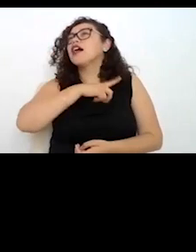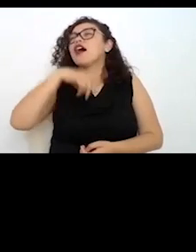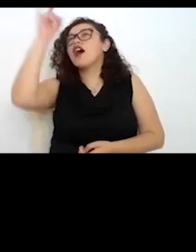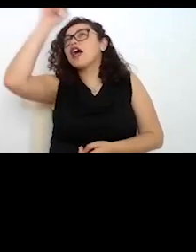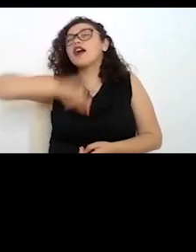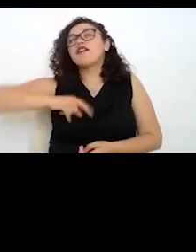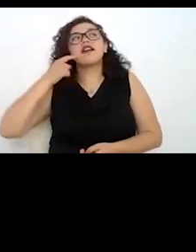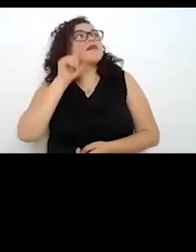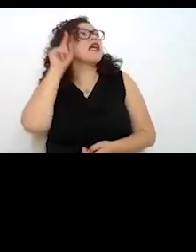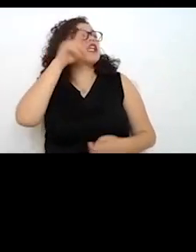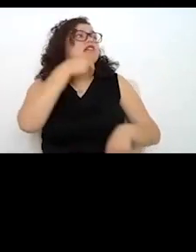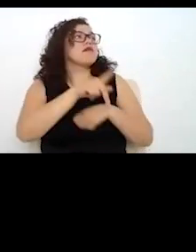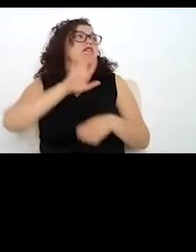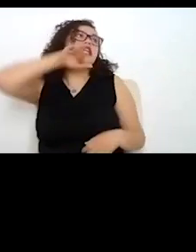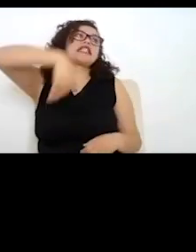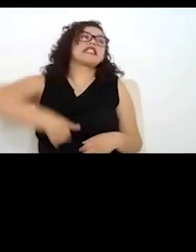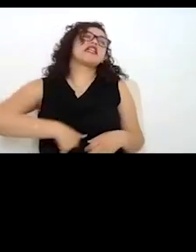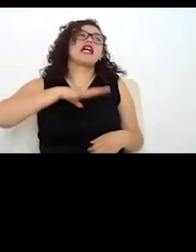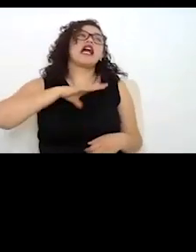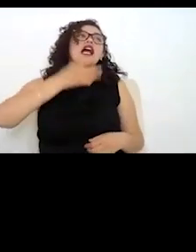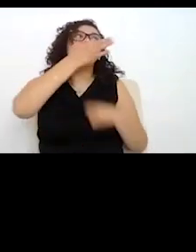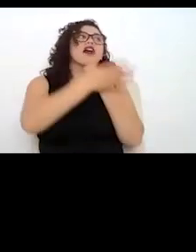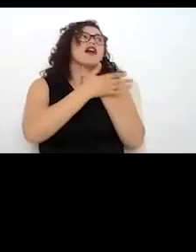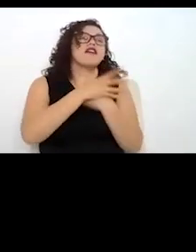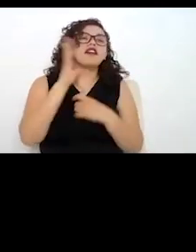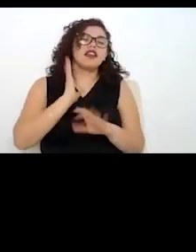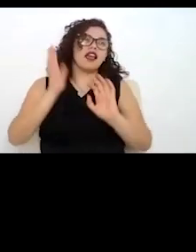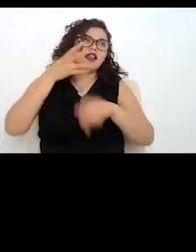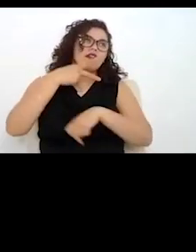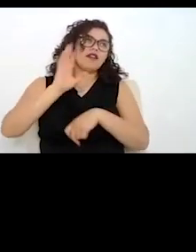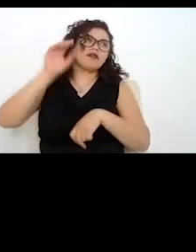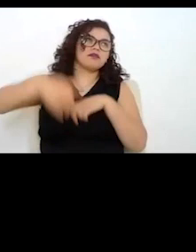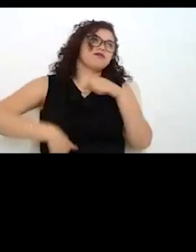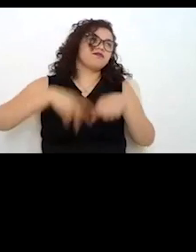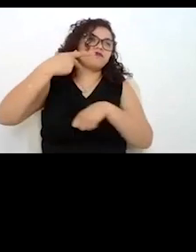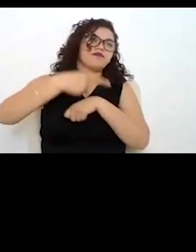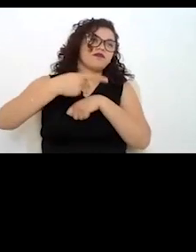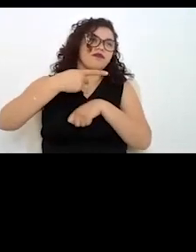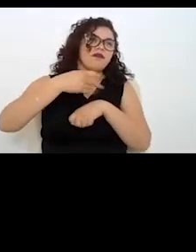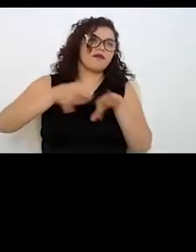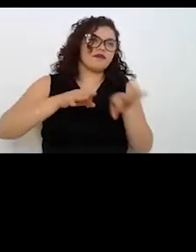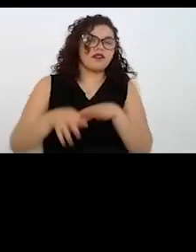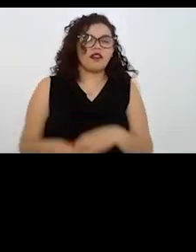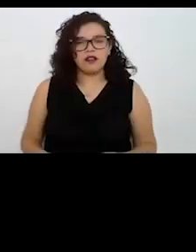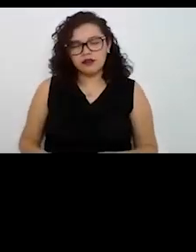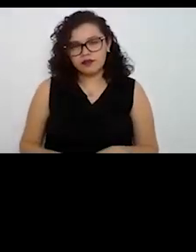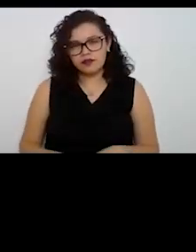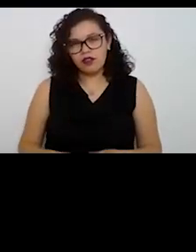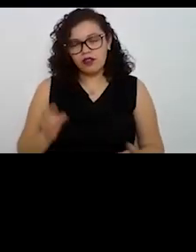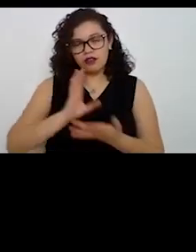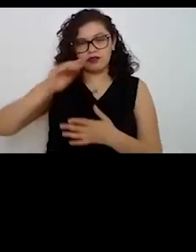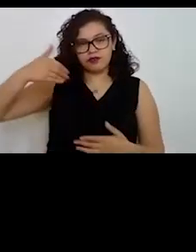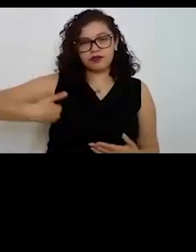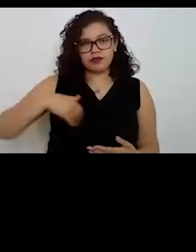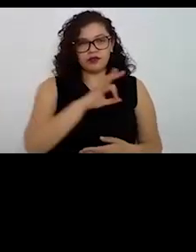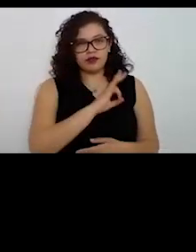porque esta persona puede llegar a accidentarse y entonces ya configuraría un accidente de trabajo. Y bueno, no solo el tema de que se pueda accidentar, sino que realmente pudiera